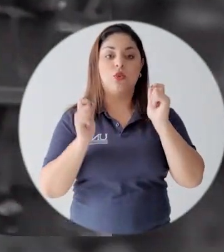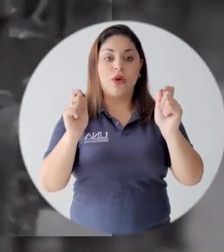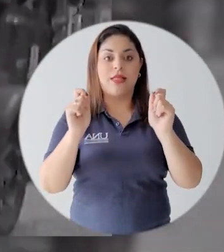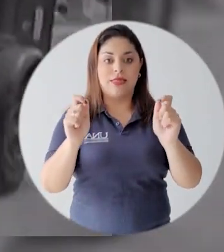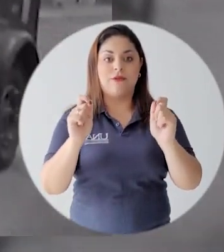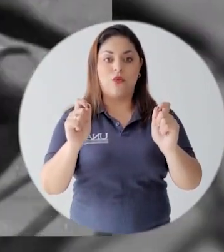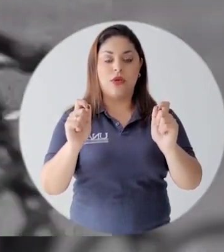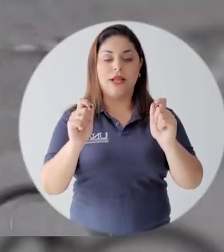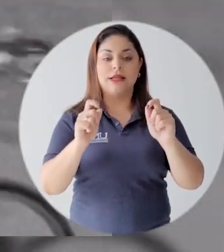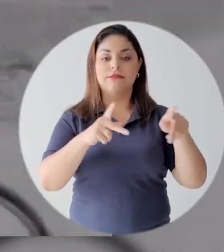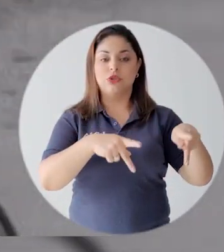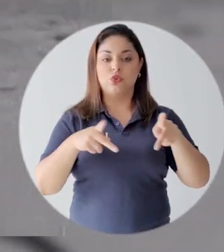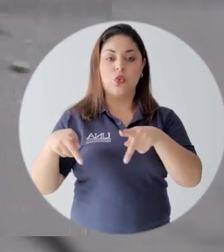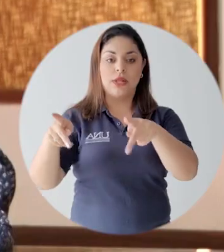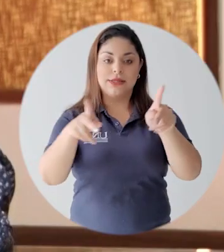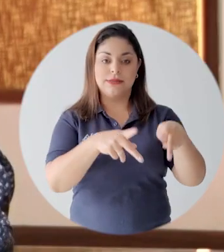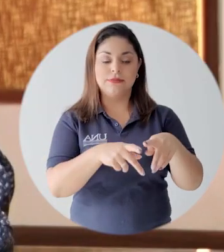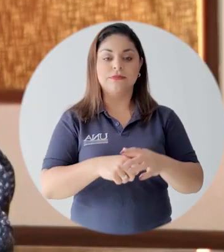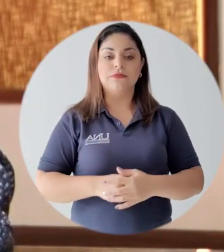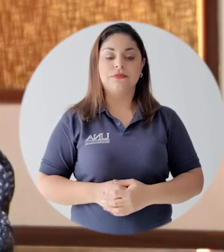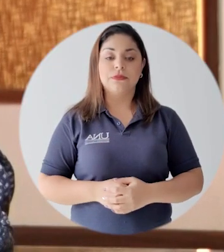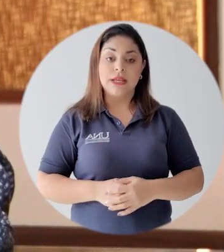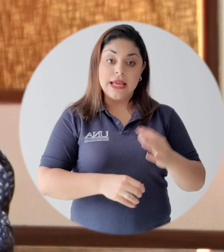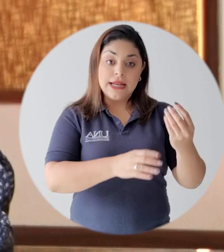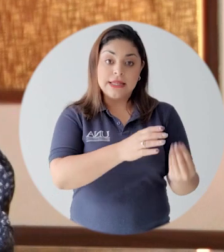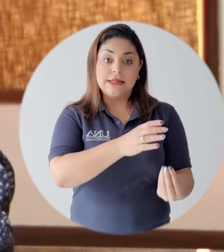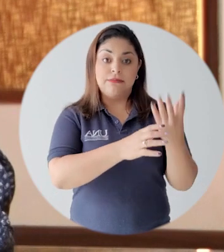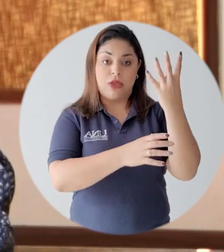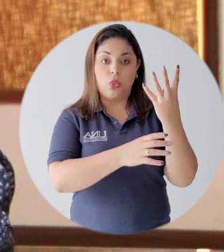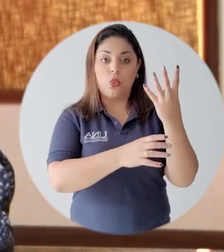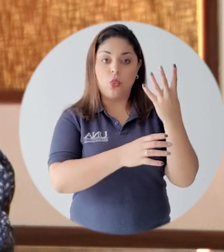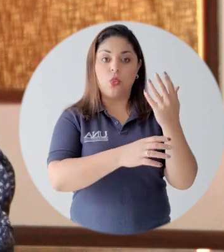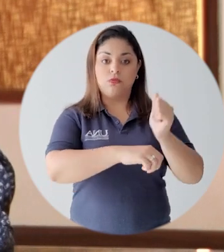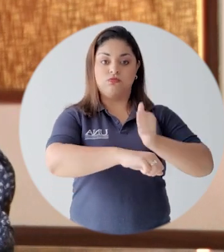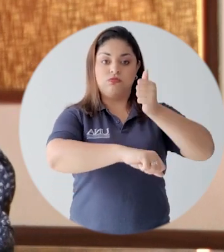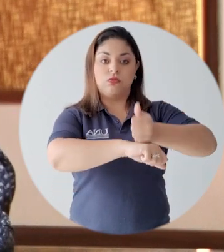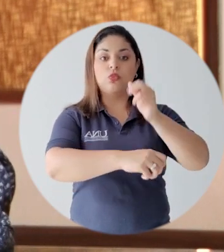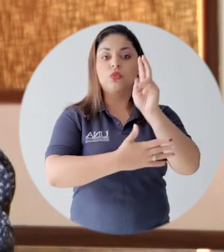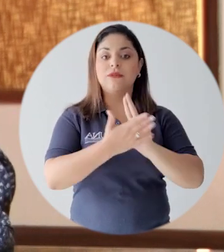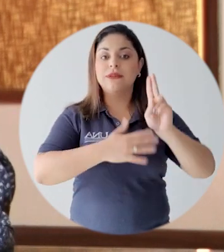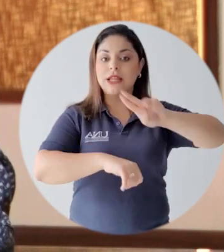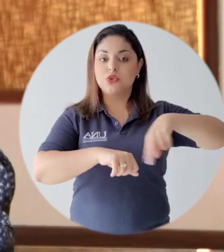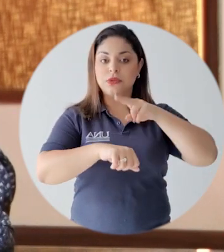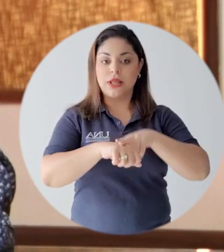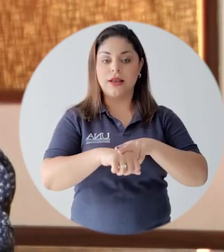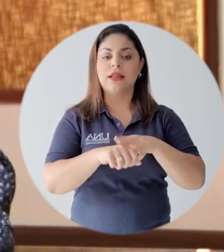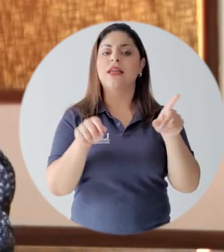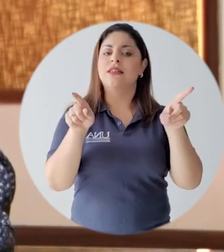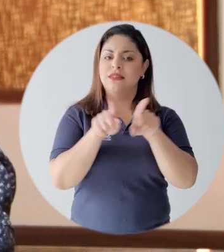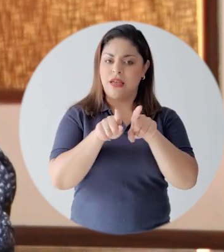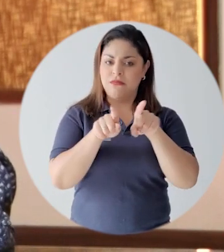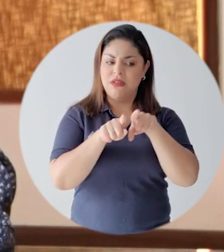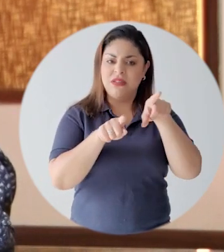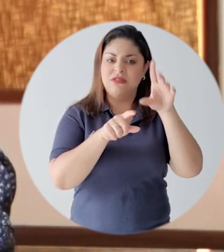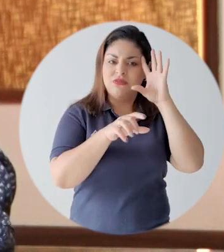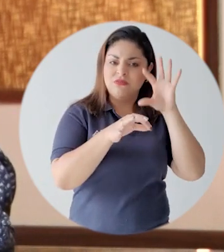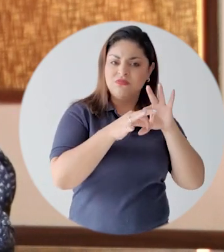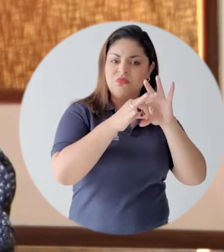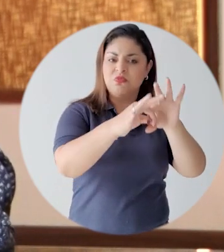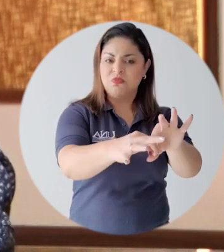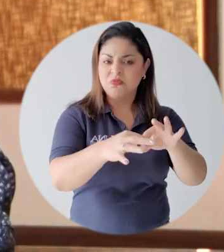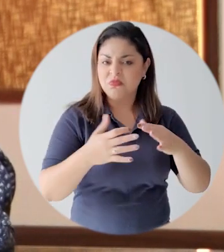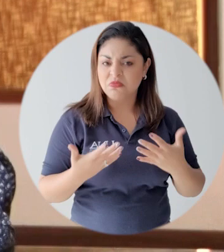población. El nacimiento de la Universidad Nacional tiene que ver también con